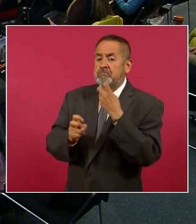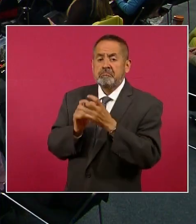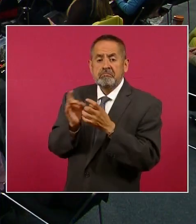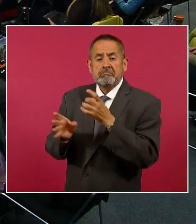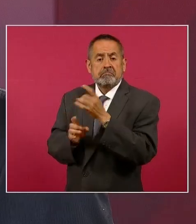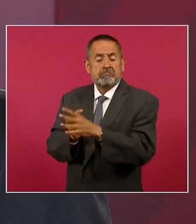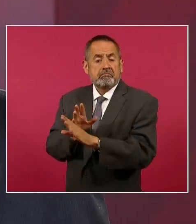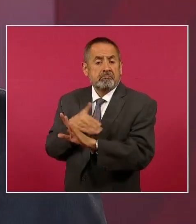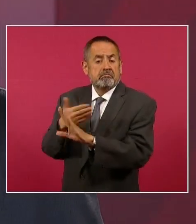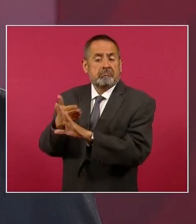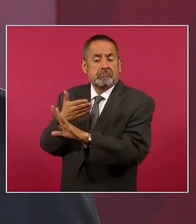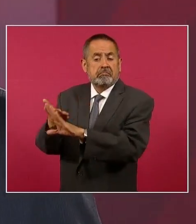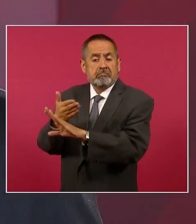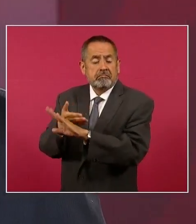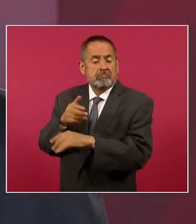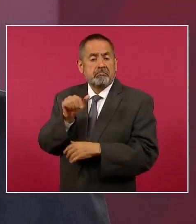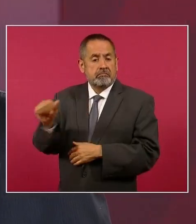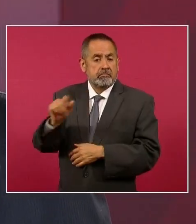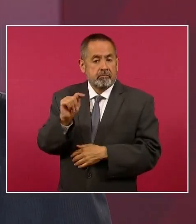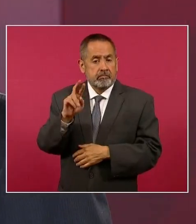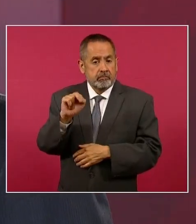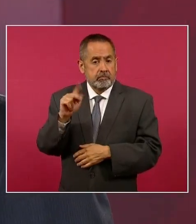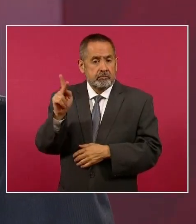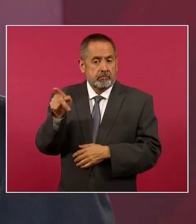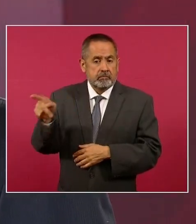de desprestigio.